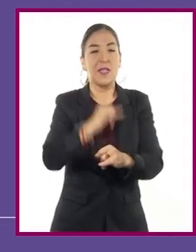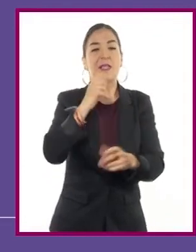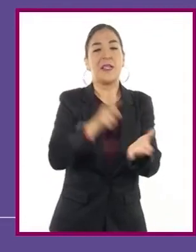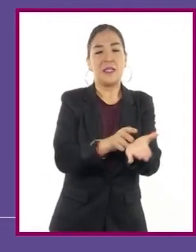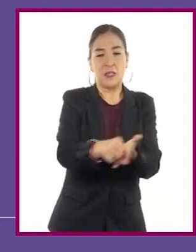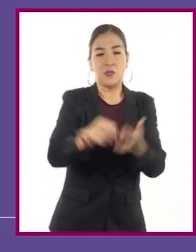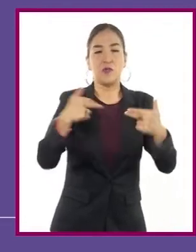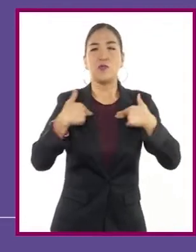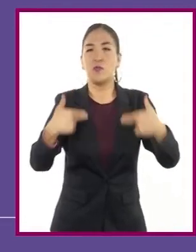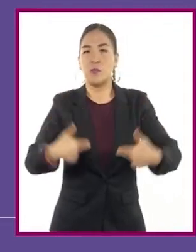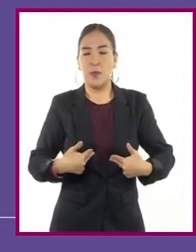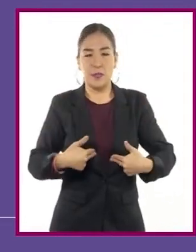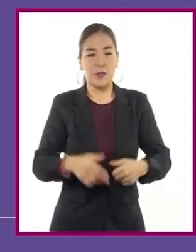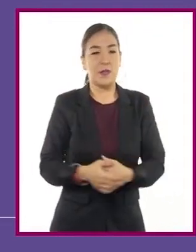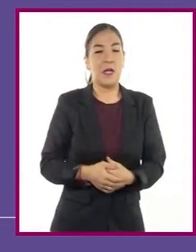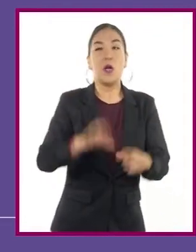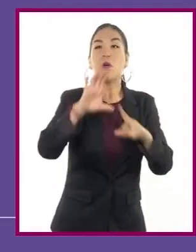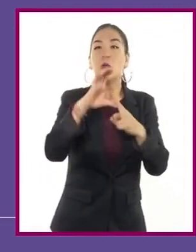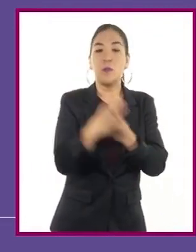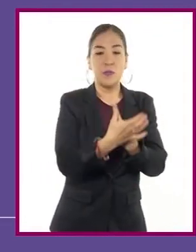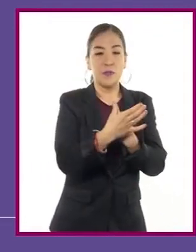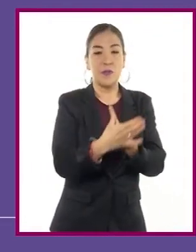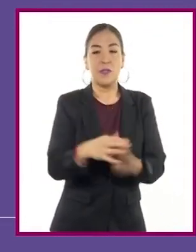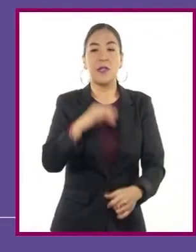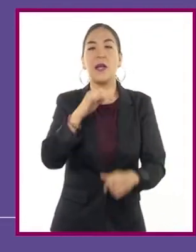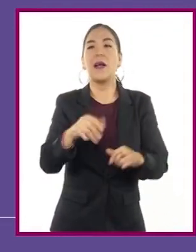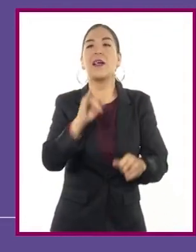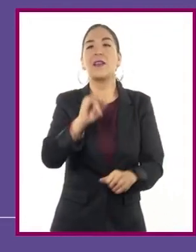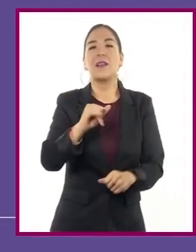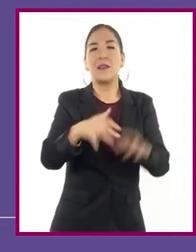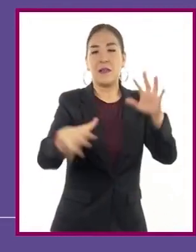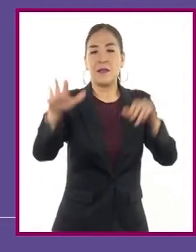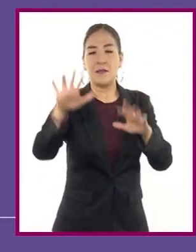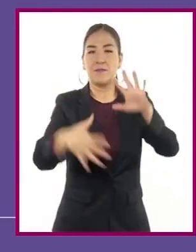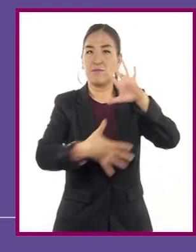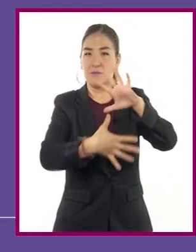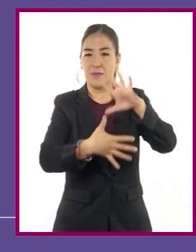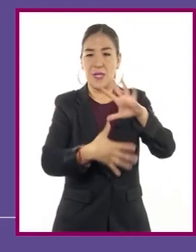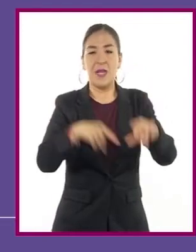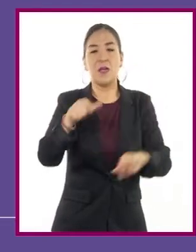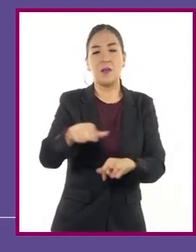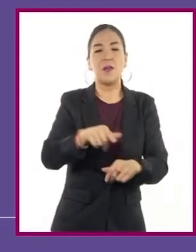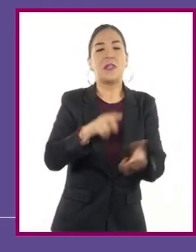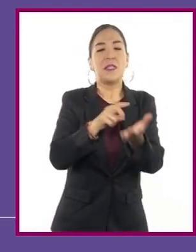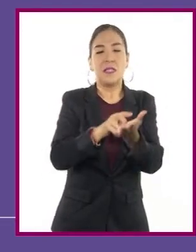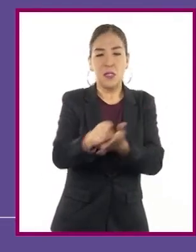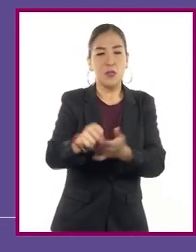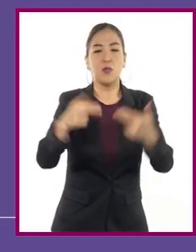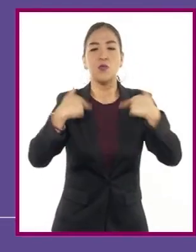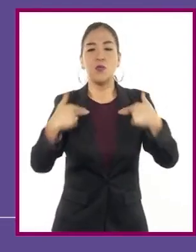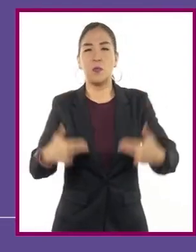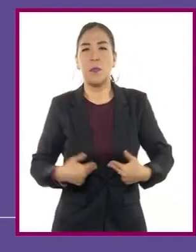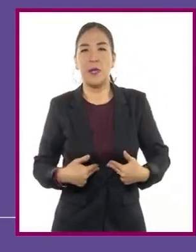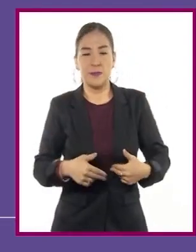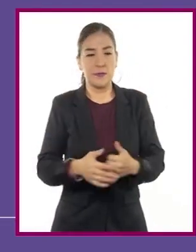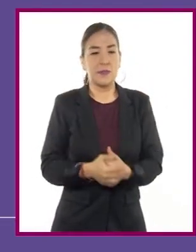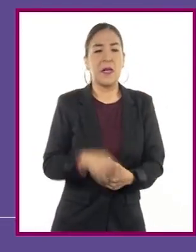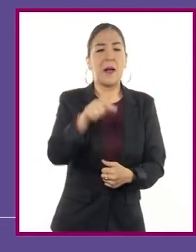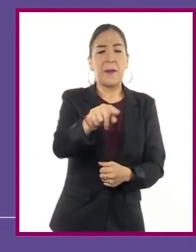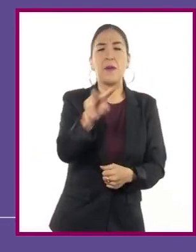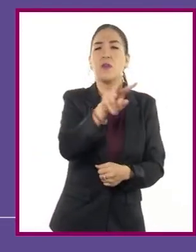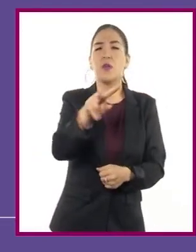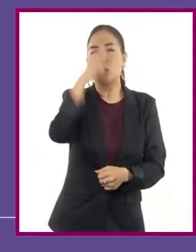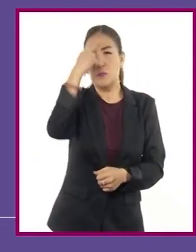Humanos y la Comisión Interamericana de los Derechos Humanos. Ambos organismos